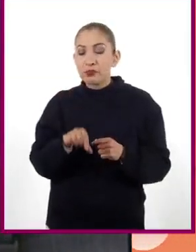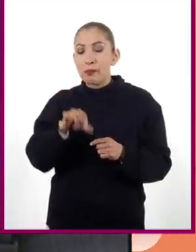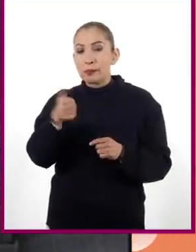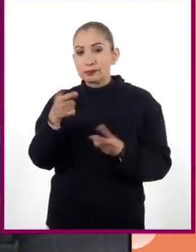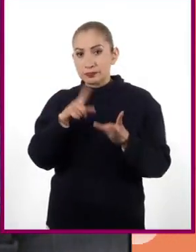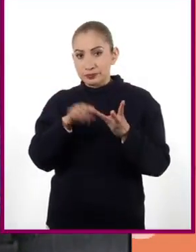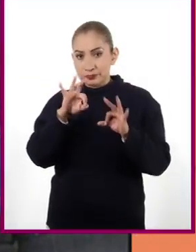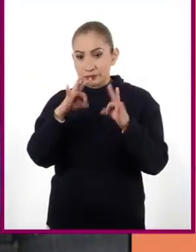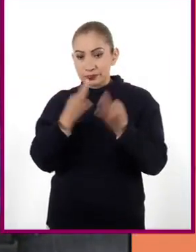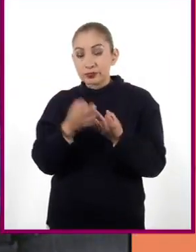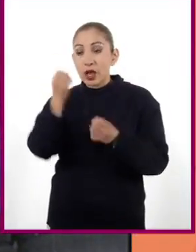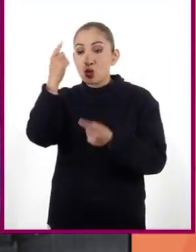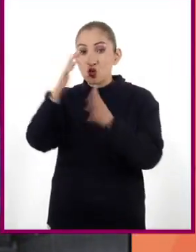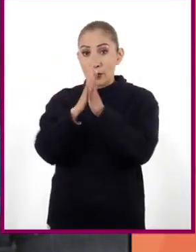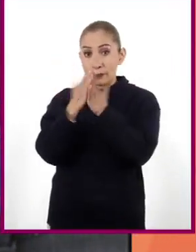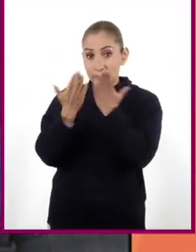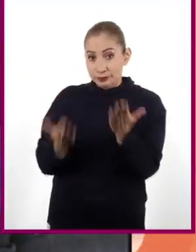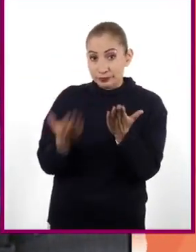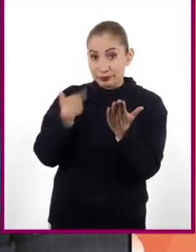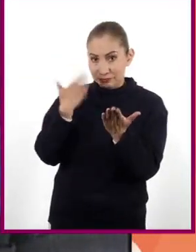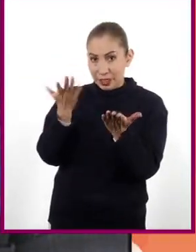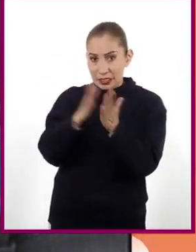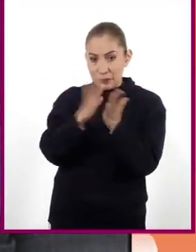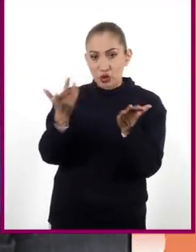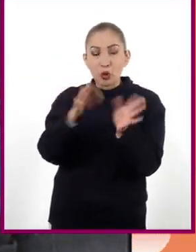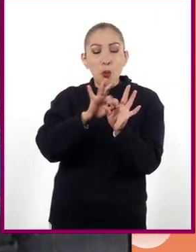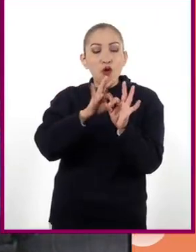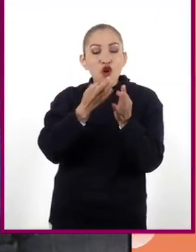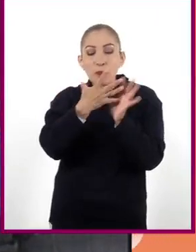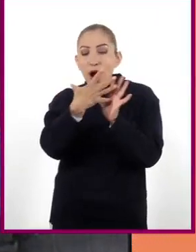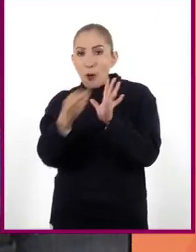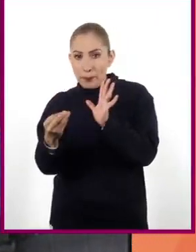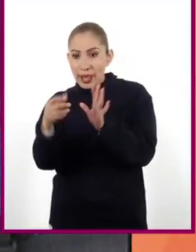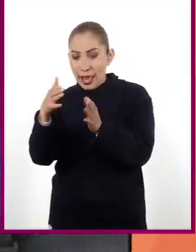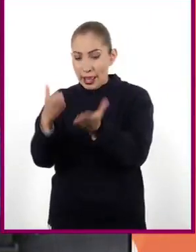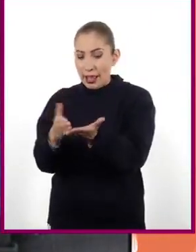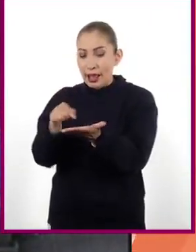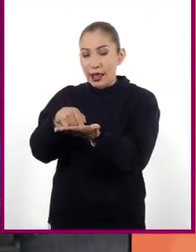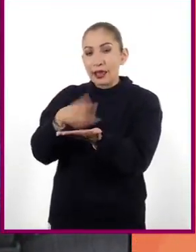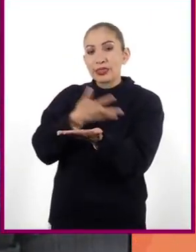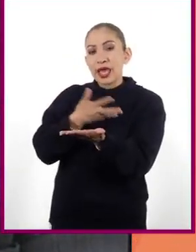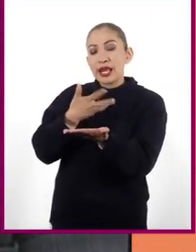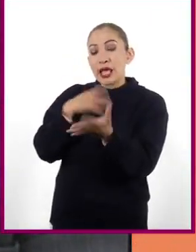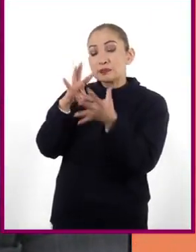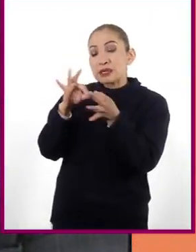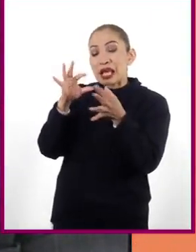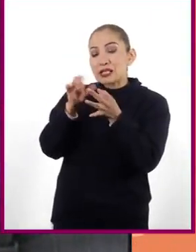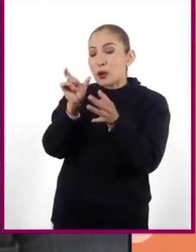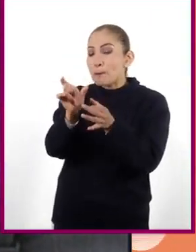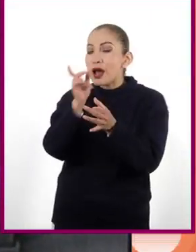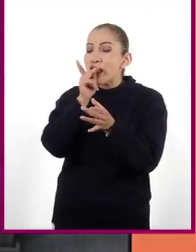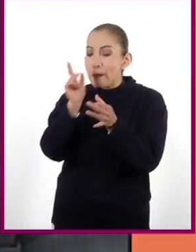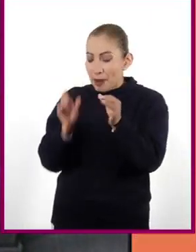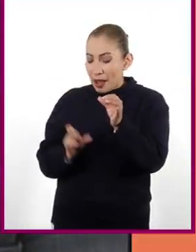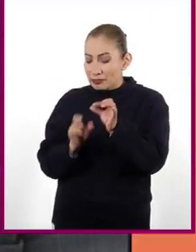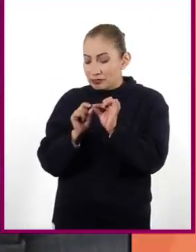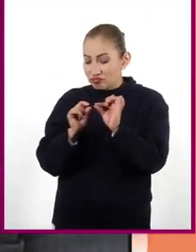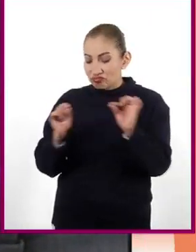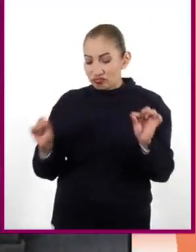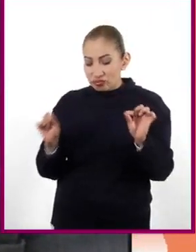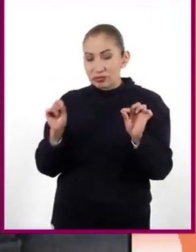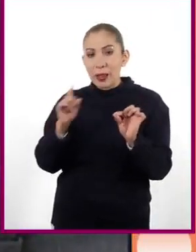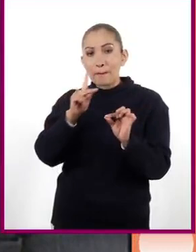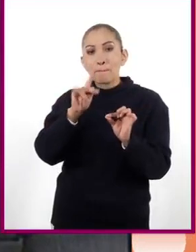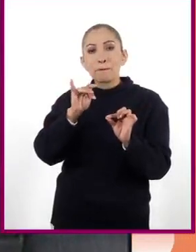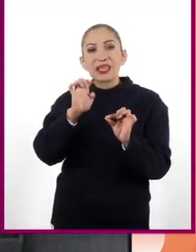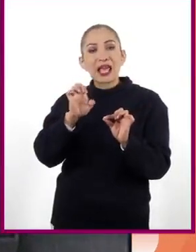Y la otra, bueno, algunos libros, algunas versiones traen la explicación de las palabras, traen